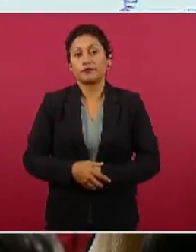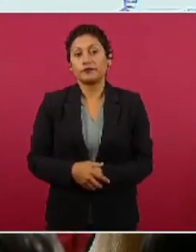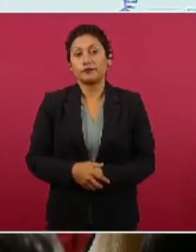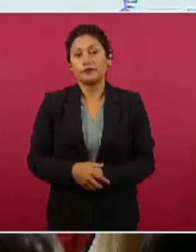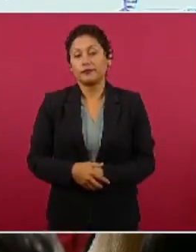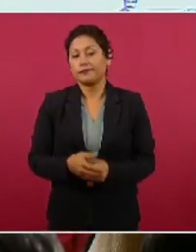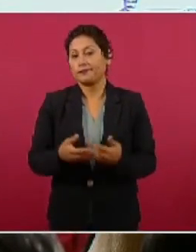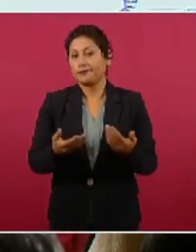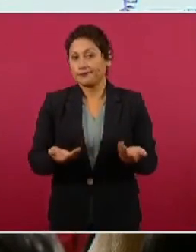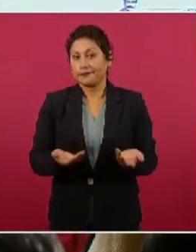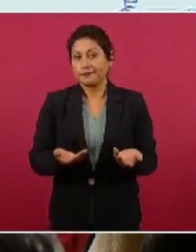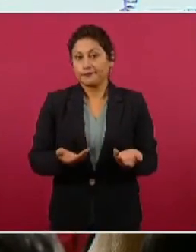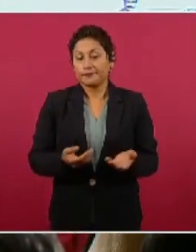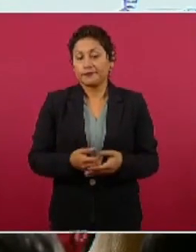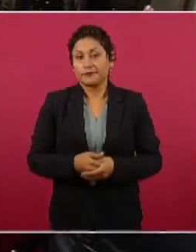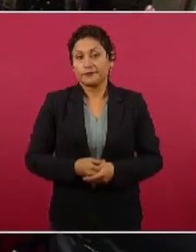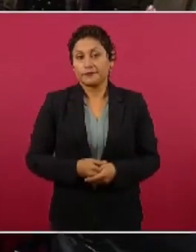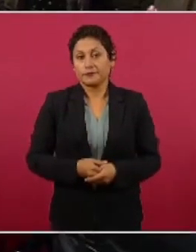Ahora,